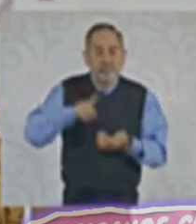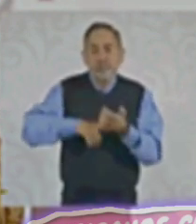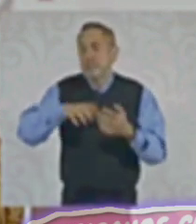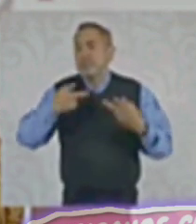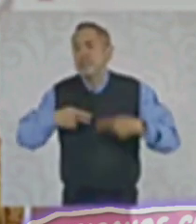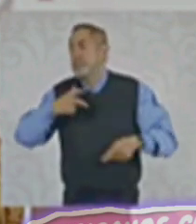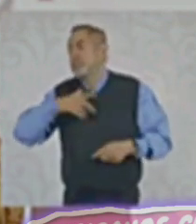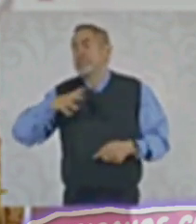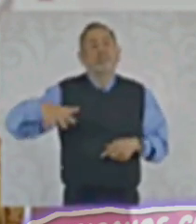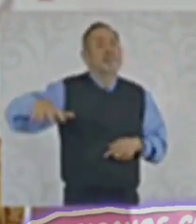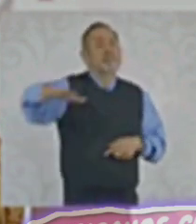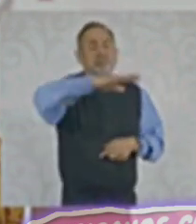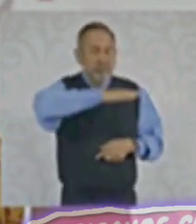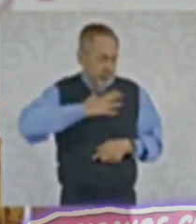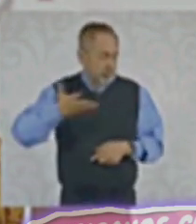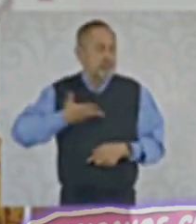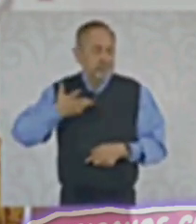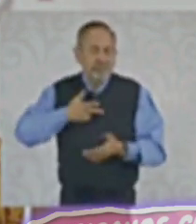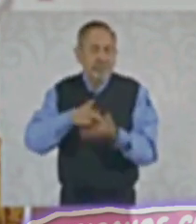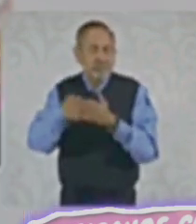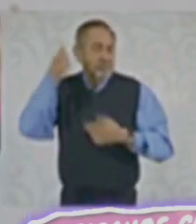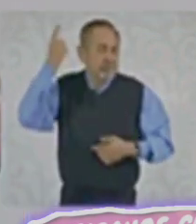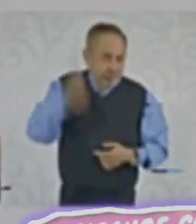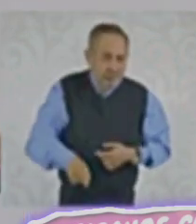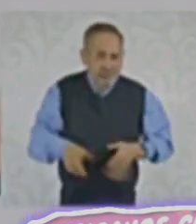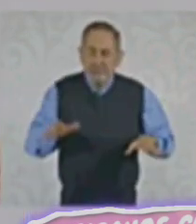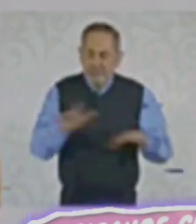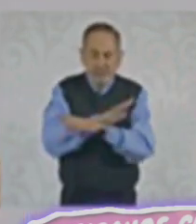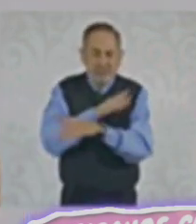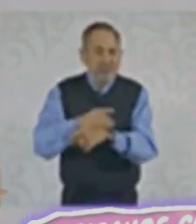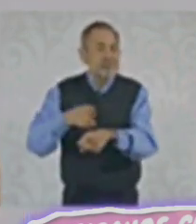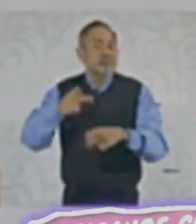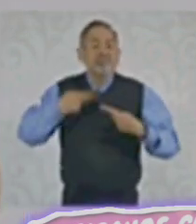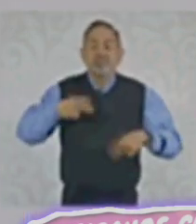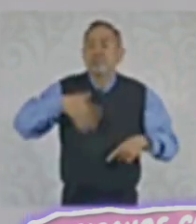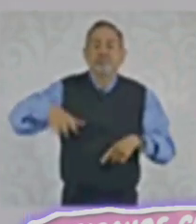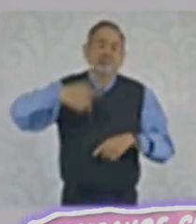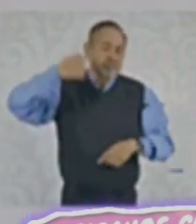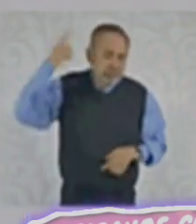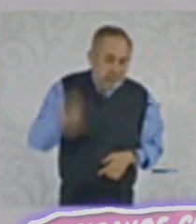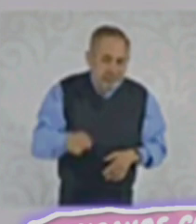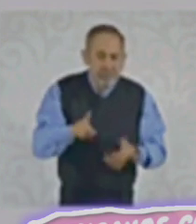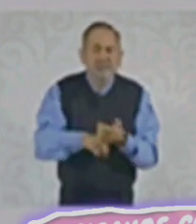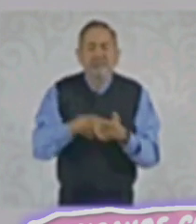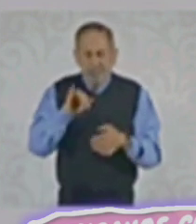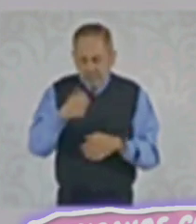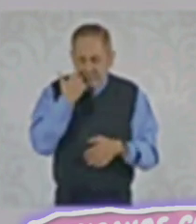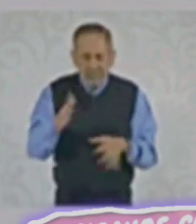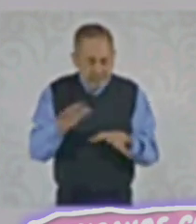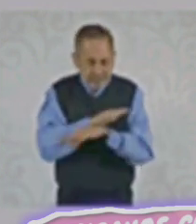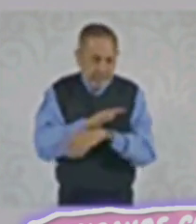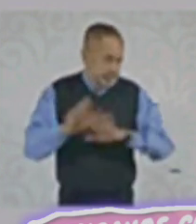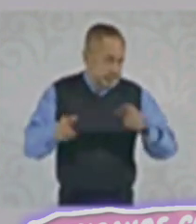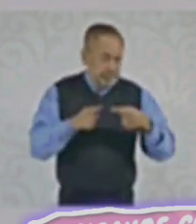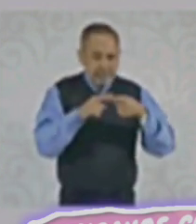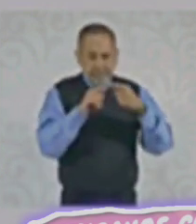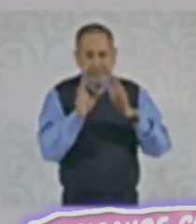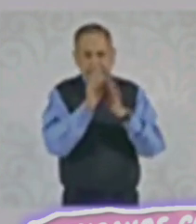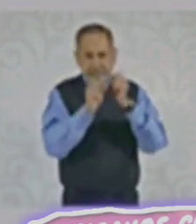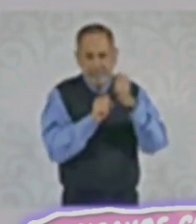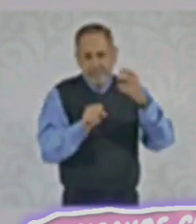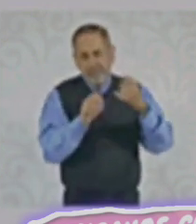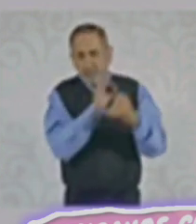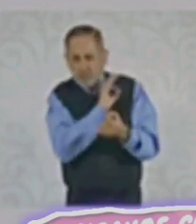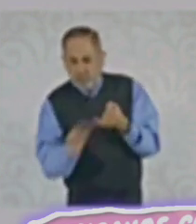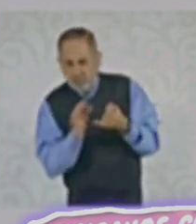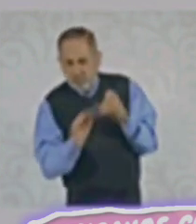cambiar su forma de gobierno en todo momento. Es el soberano. Y luego en el último capítulo en el último artículo